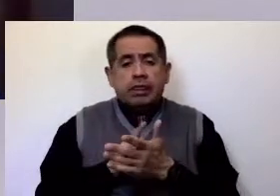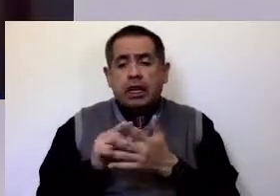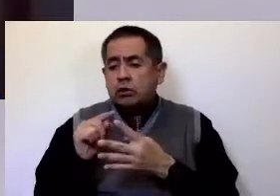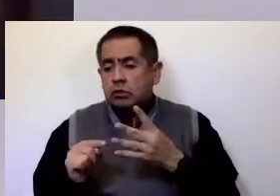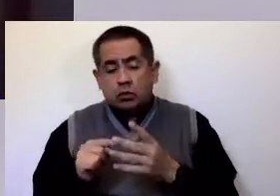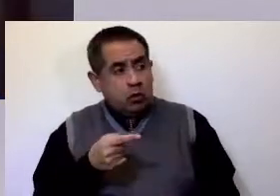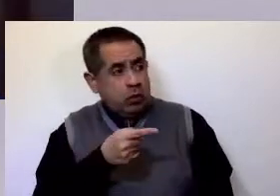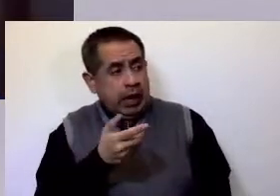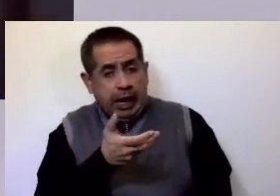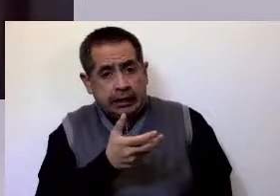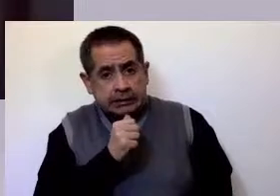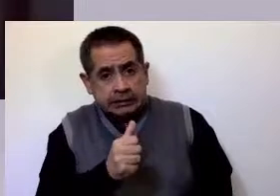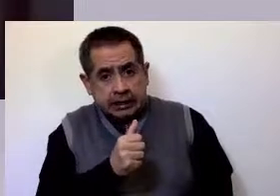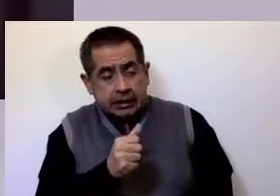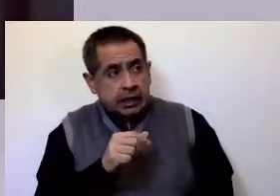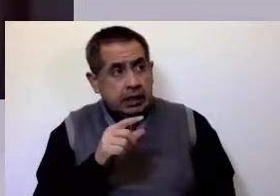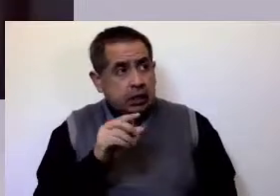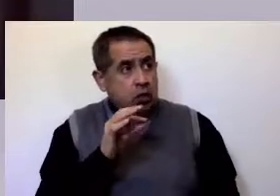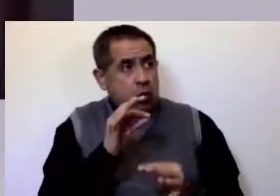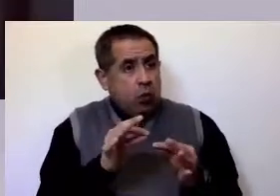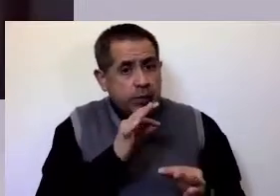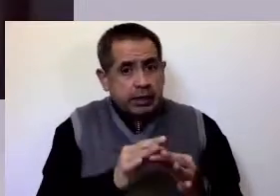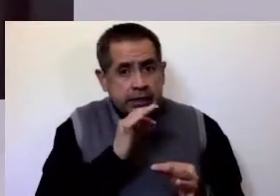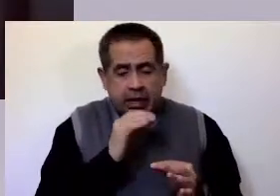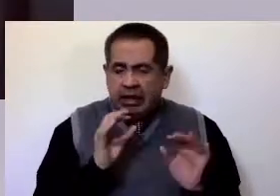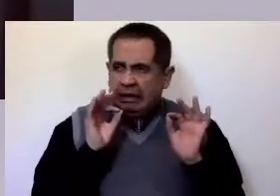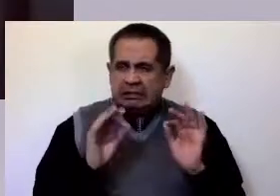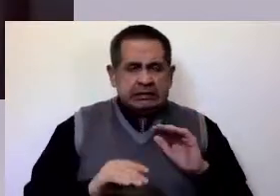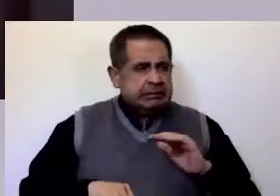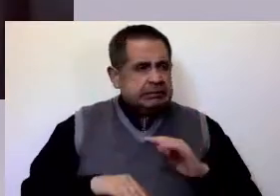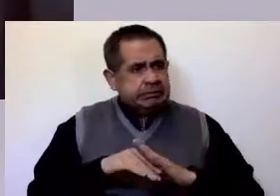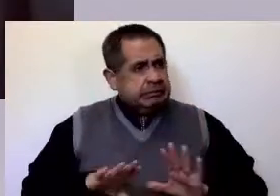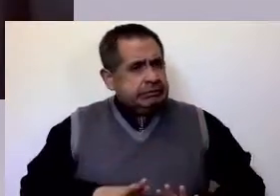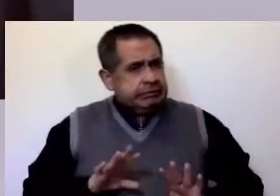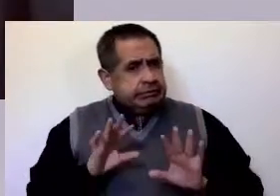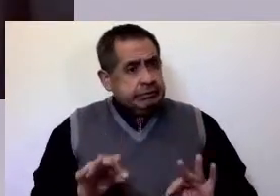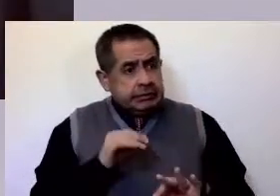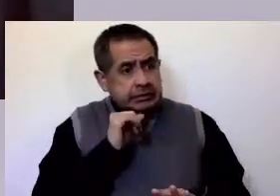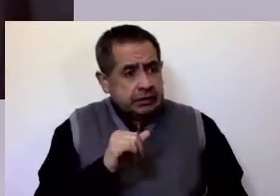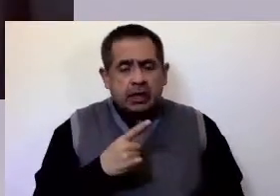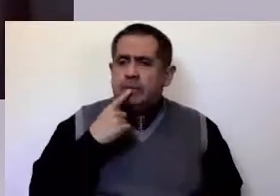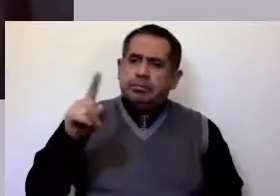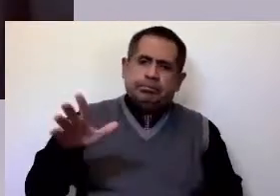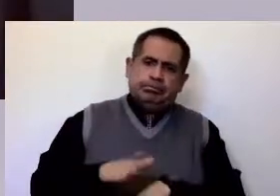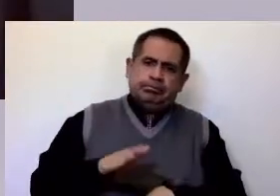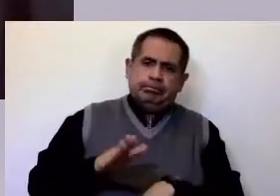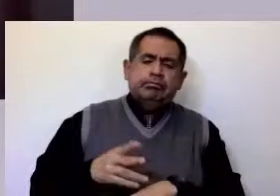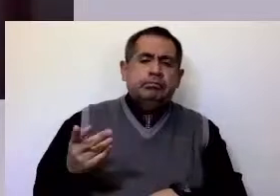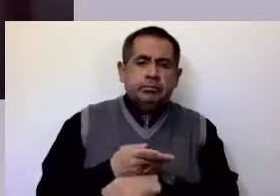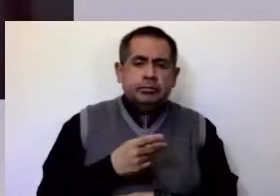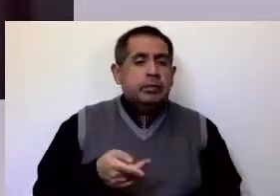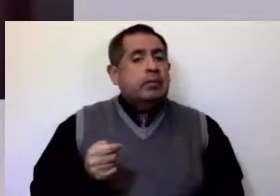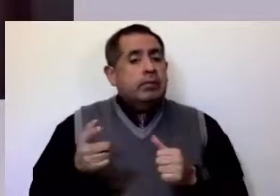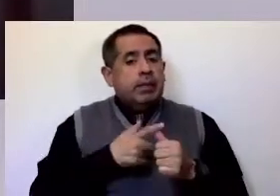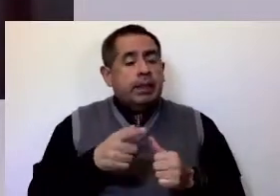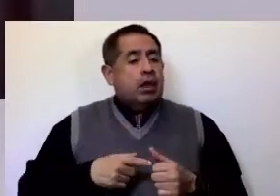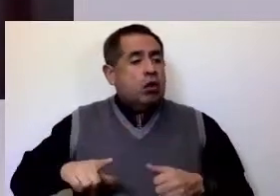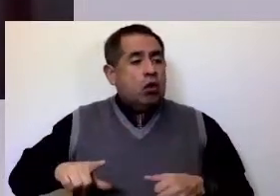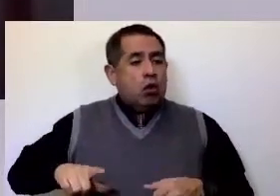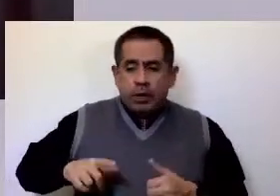alcanzado a un nivel óptimo en eficacia siempre y cuando el estado haya demostrado que ha utilizado